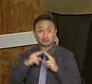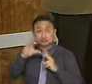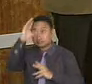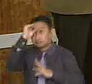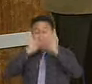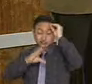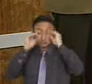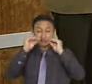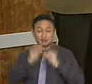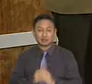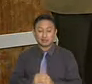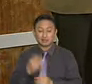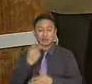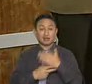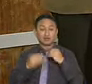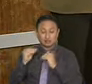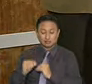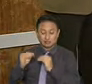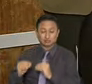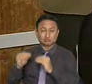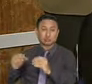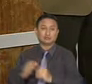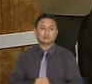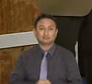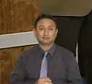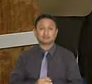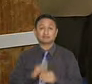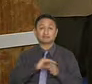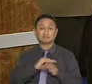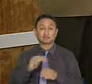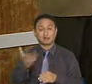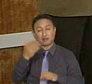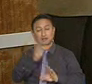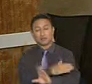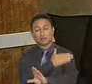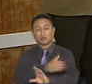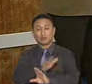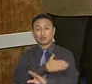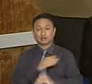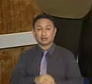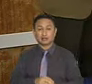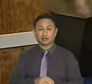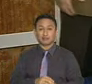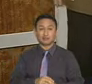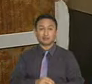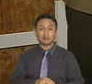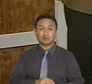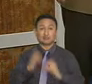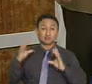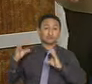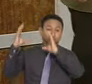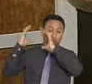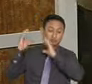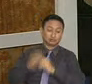valoren Y pues la transmitan a las nuevas generaciones con música la plaza de San Francisco Imagínese con dos botes de agua para traer